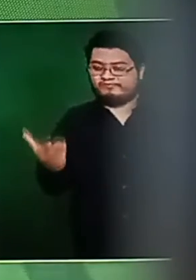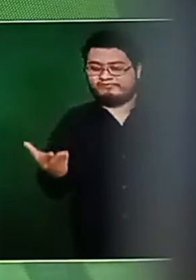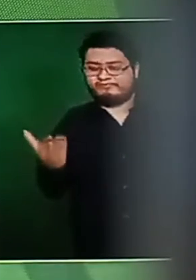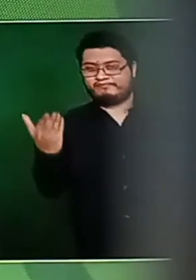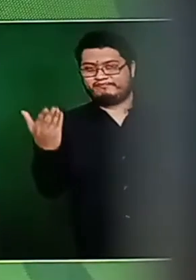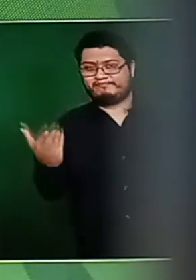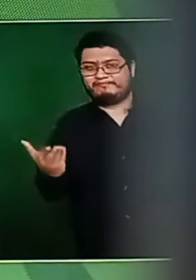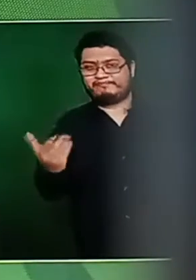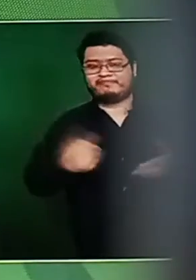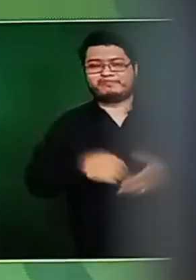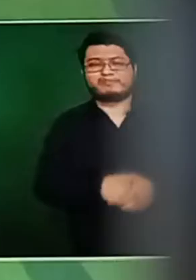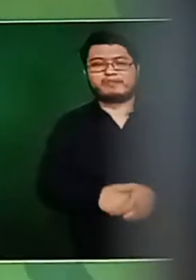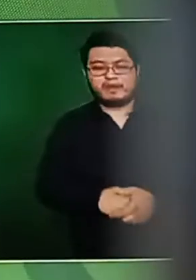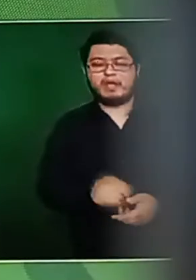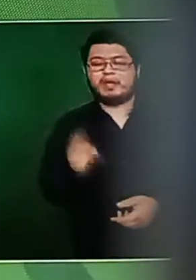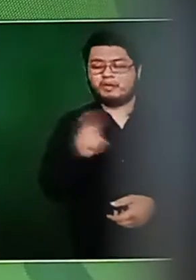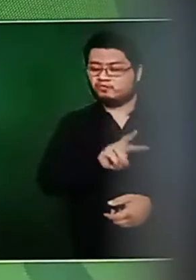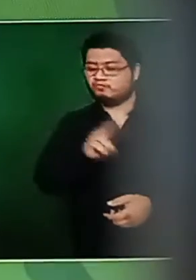porque se daban los dos casos.